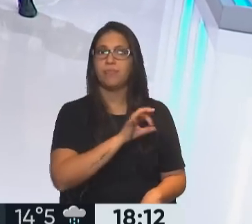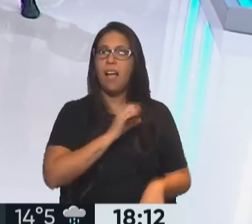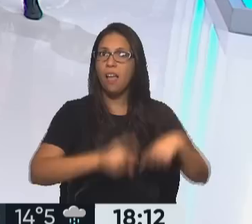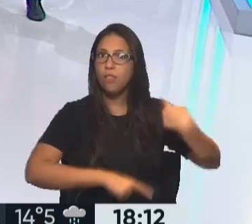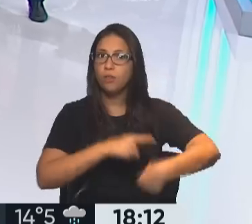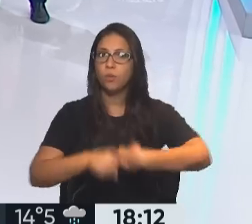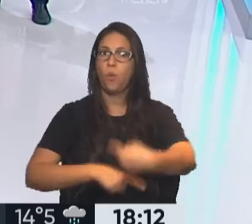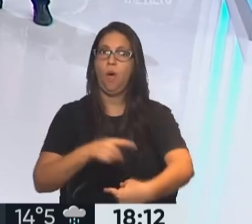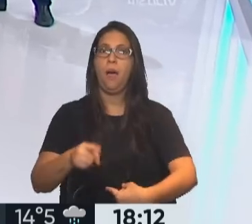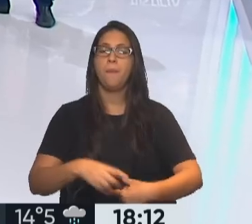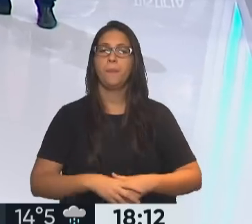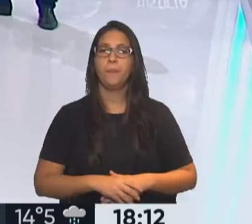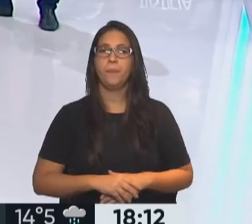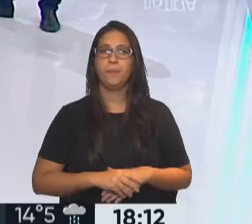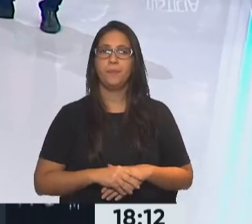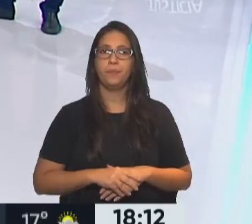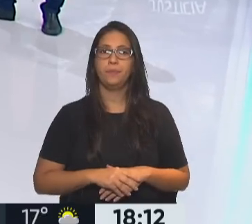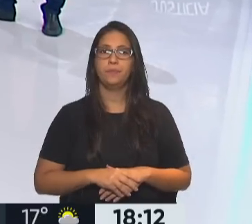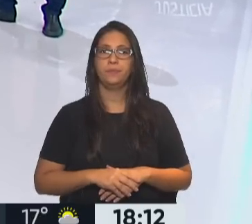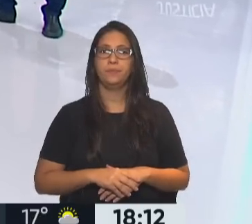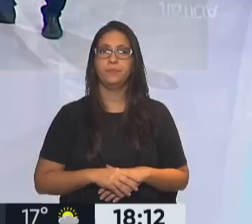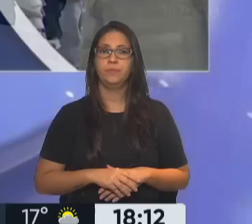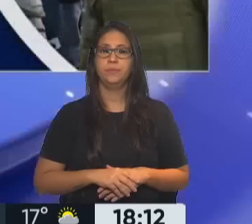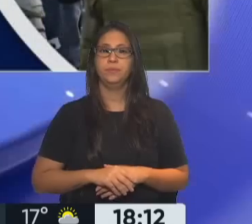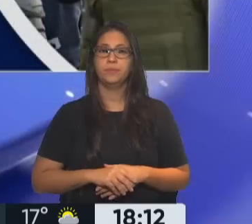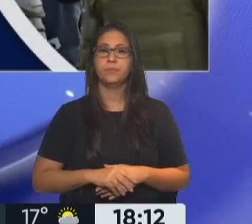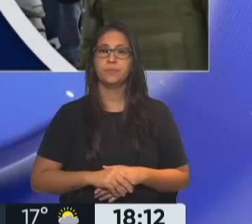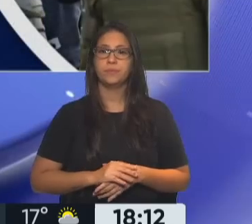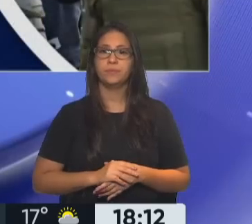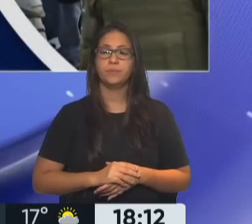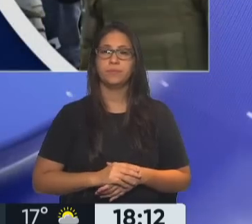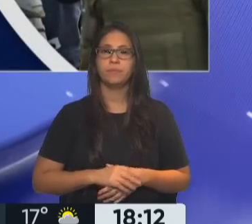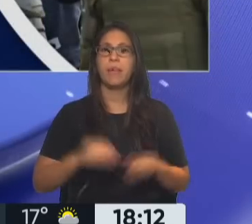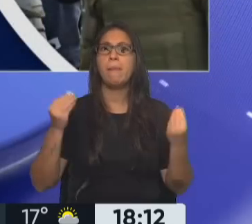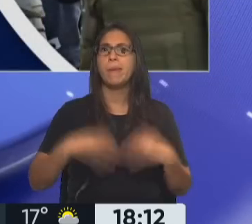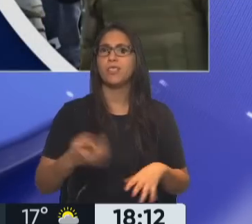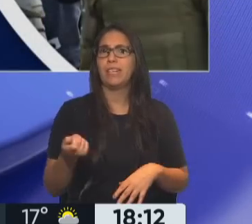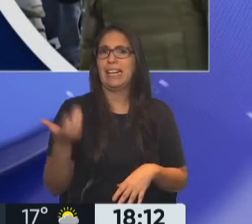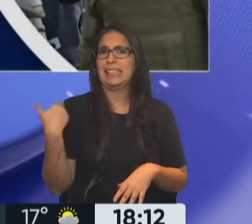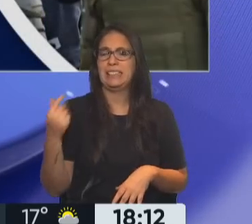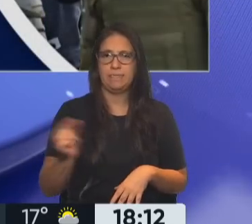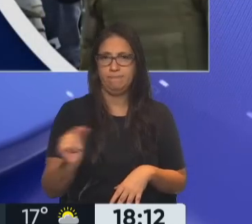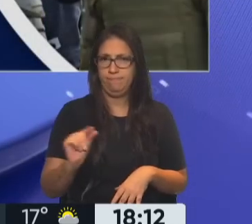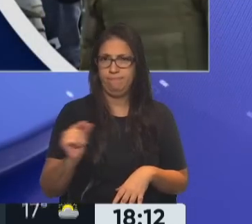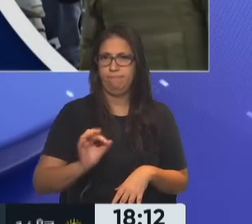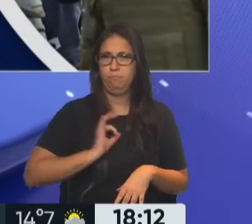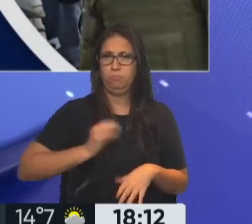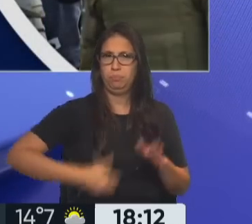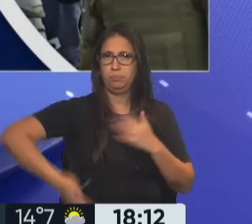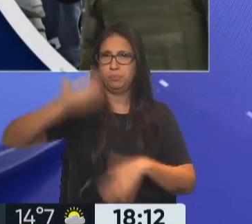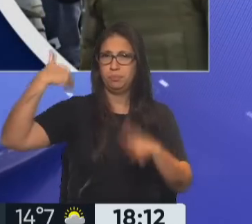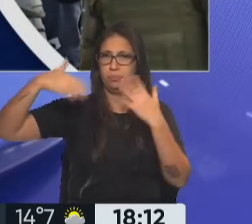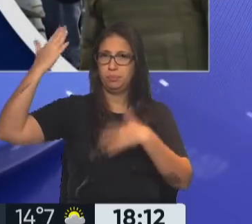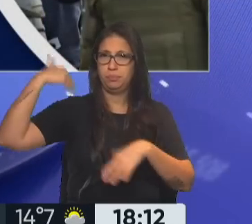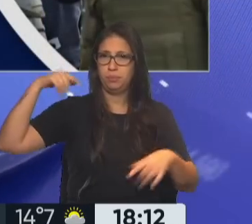decíamos, no tiene el comienzo el conflicto mapuche en estos días, ni mucho menos en los últimos años, diríamos en las últimas